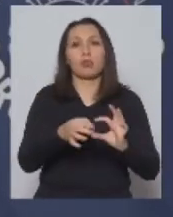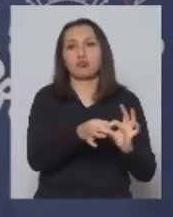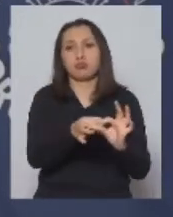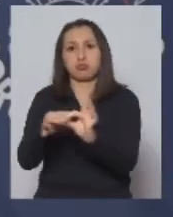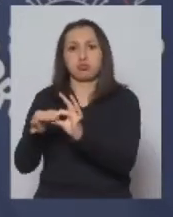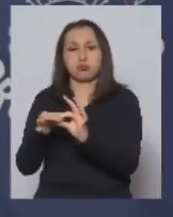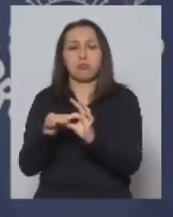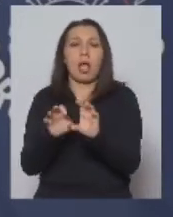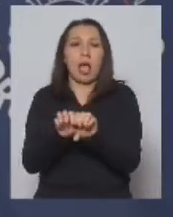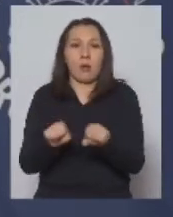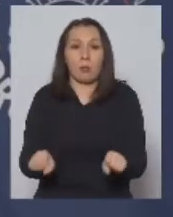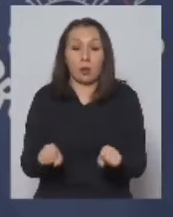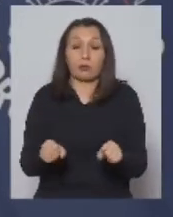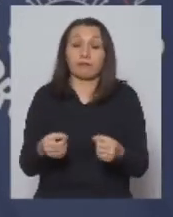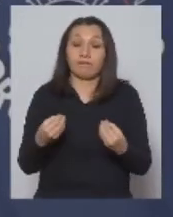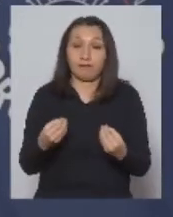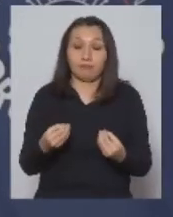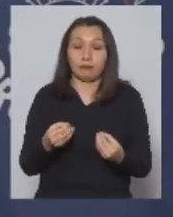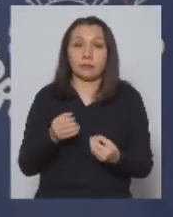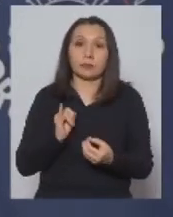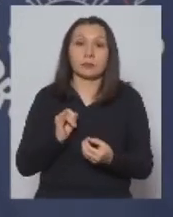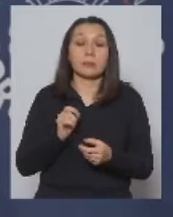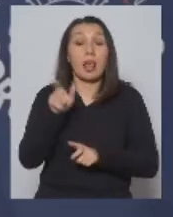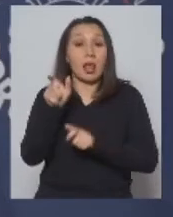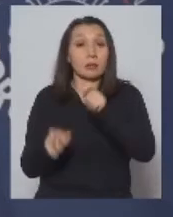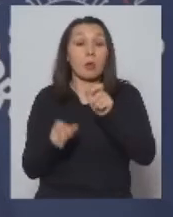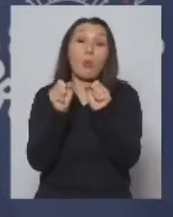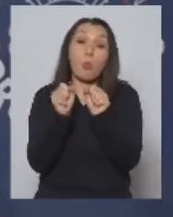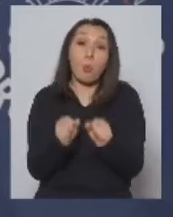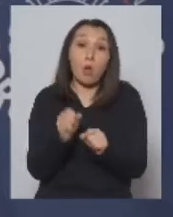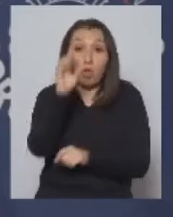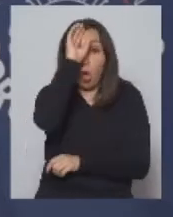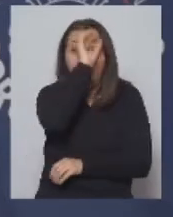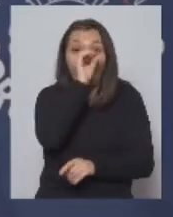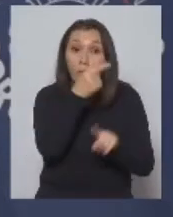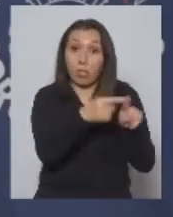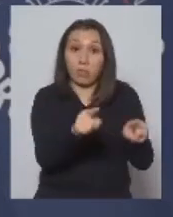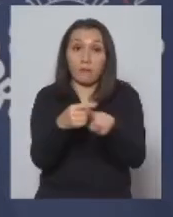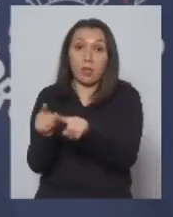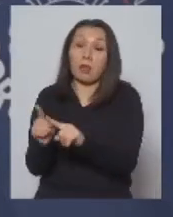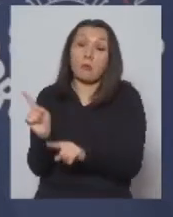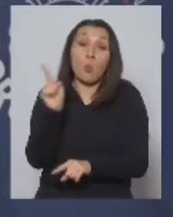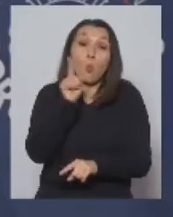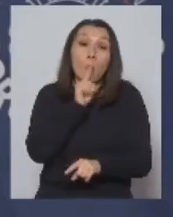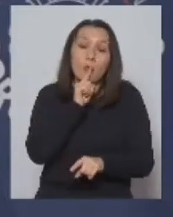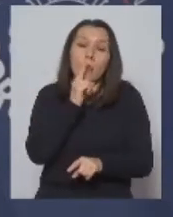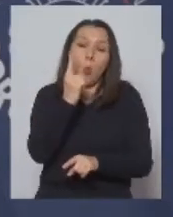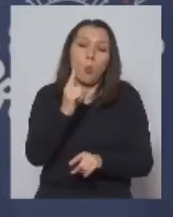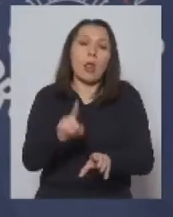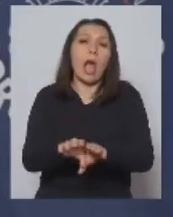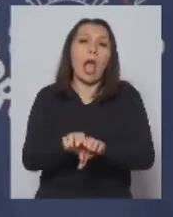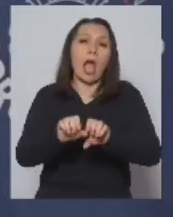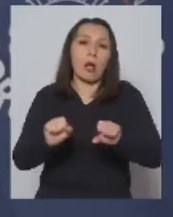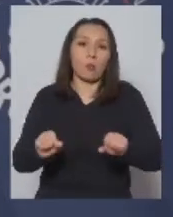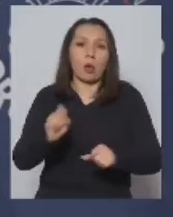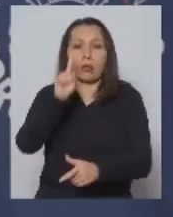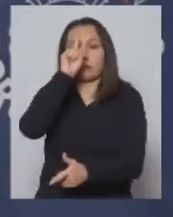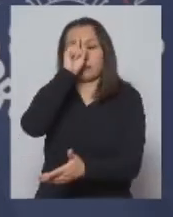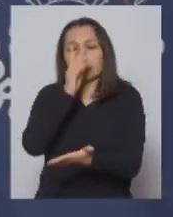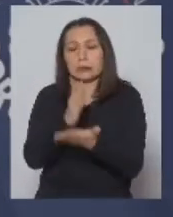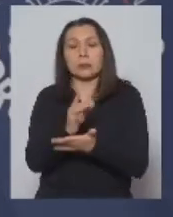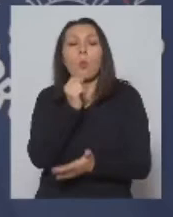colegiada. Evidentemente, ¿no es cierto?, las personas pueden tener opiniones diferentes, pero al final se llega a una